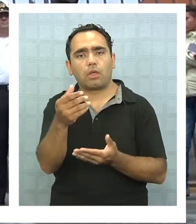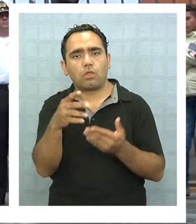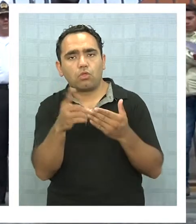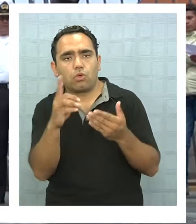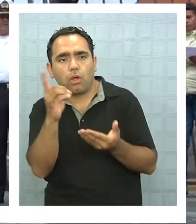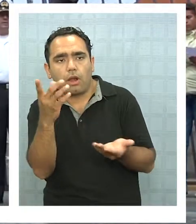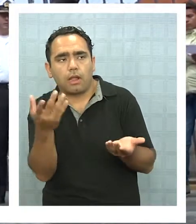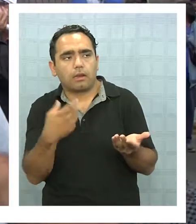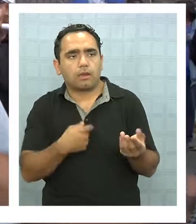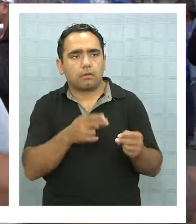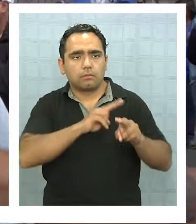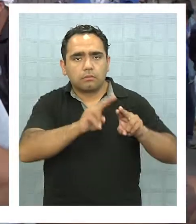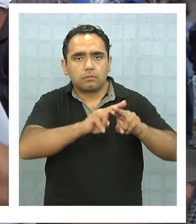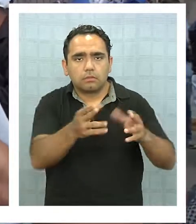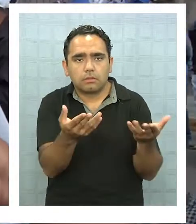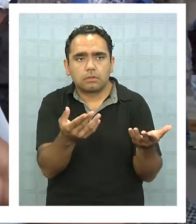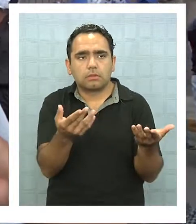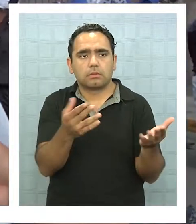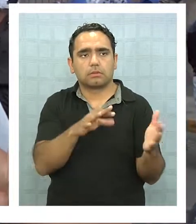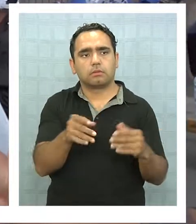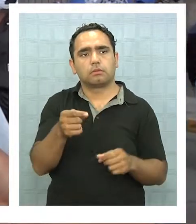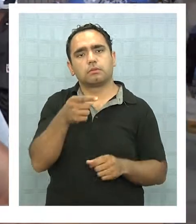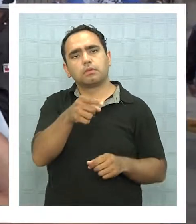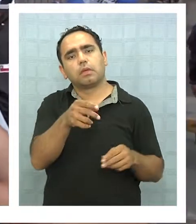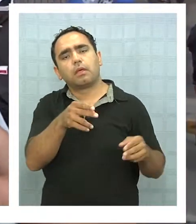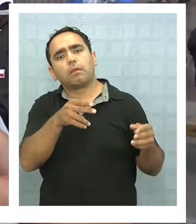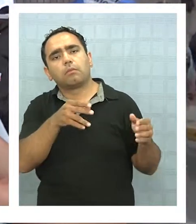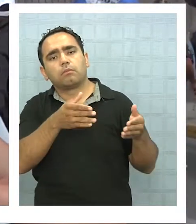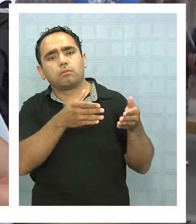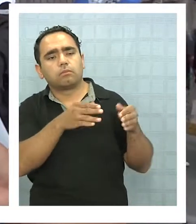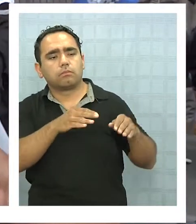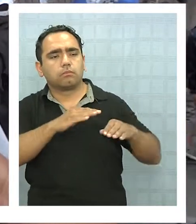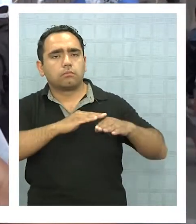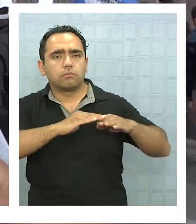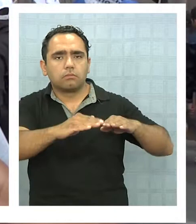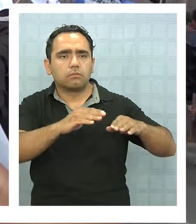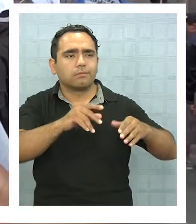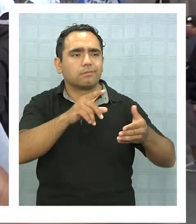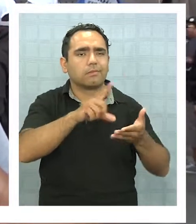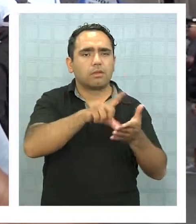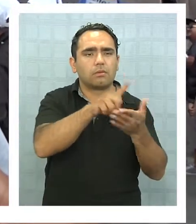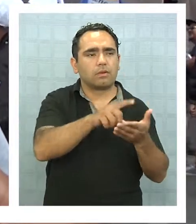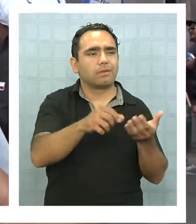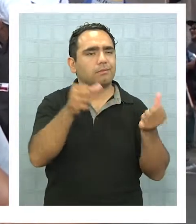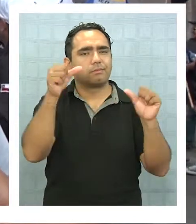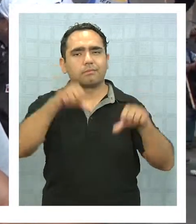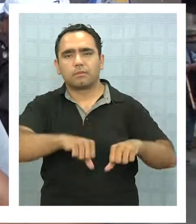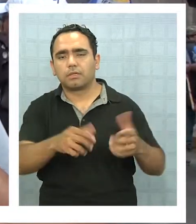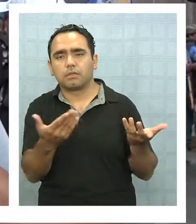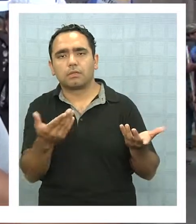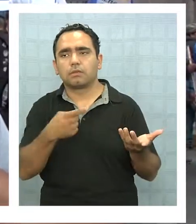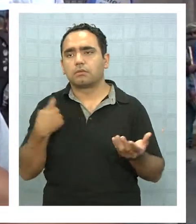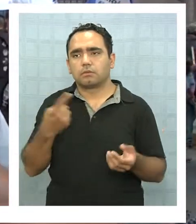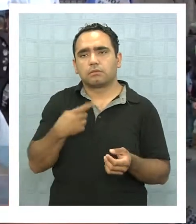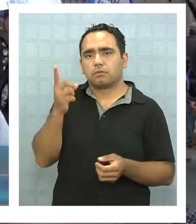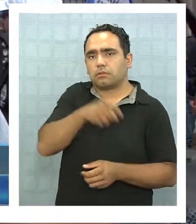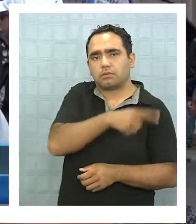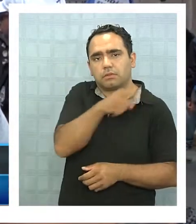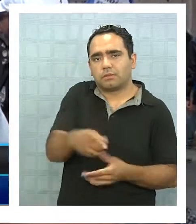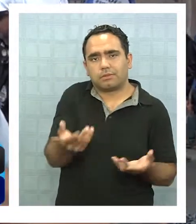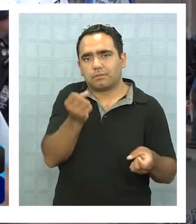este puerto por post-terremoto. El puerto que están entregando es algo ineficiente, que no nos sirve a nosotros como trabajadores. Y si te ponías por el otro lado,